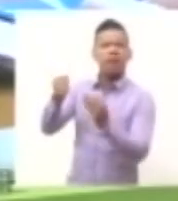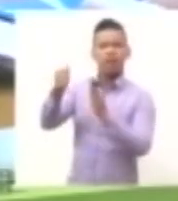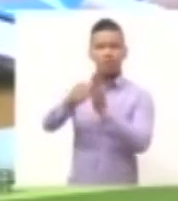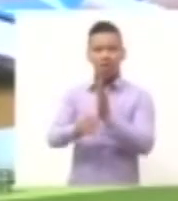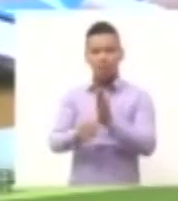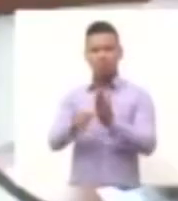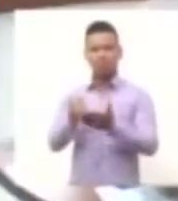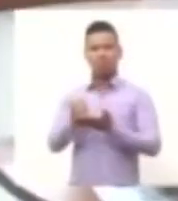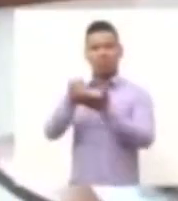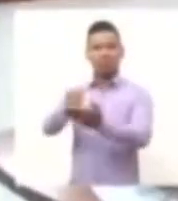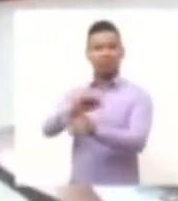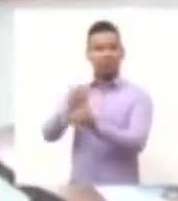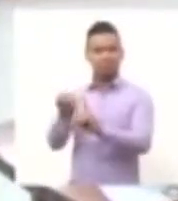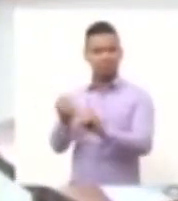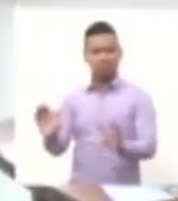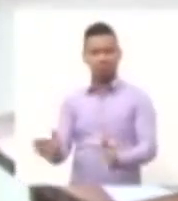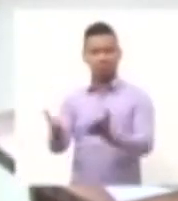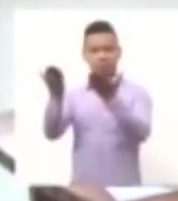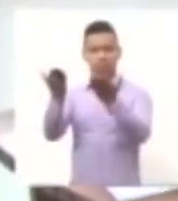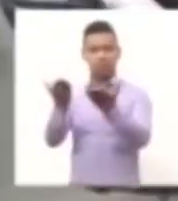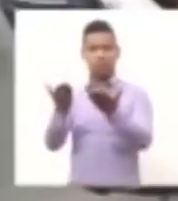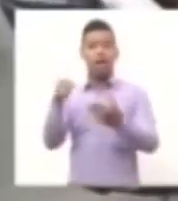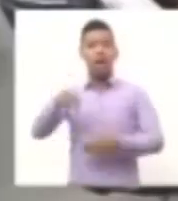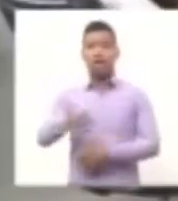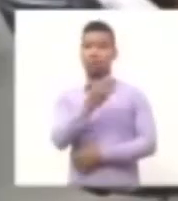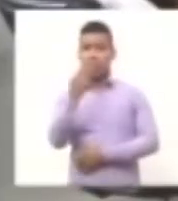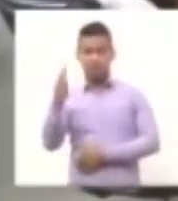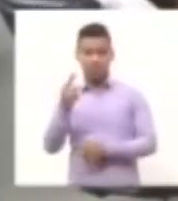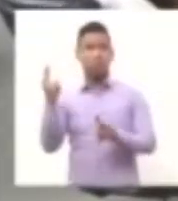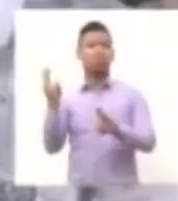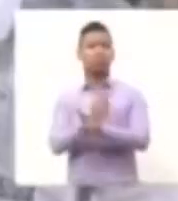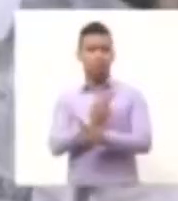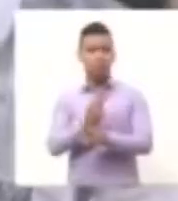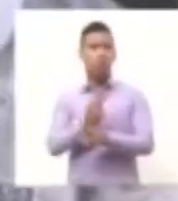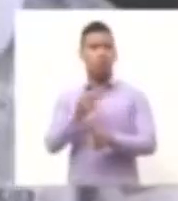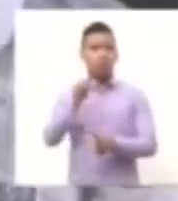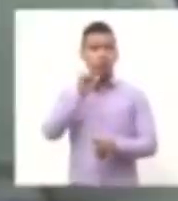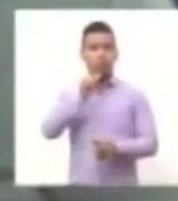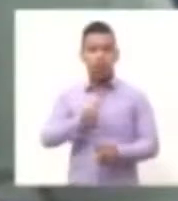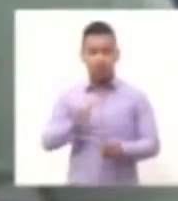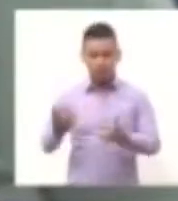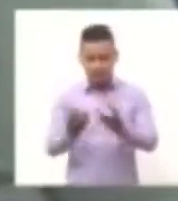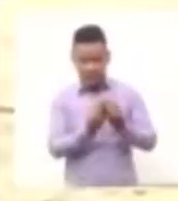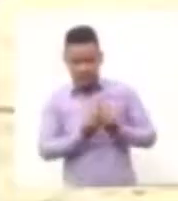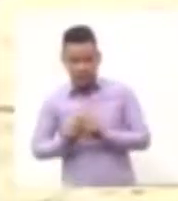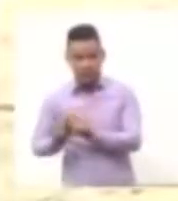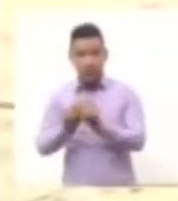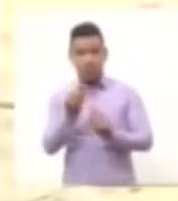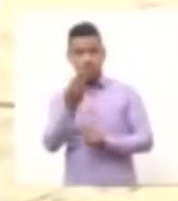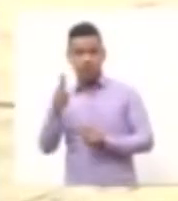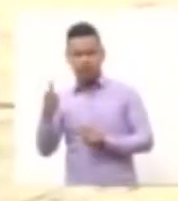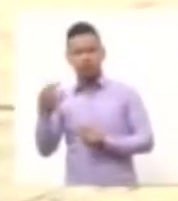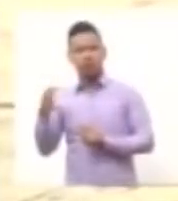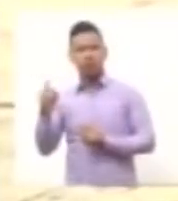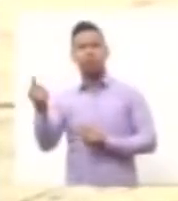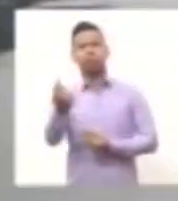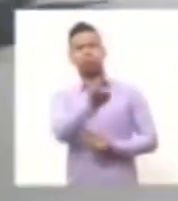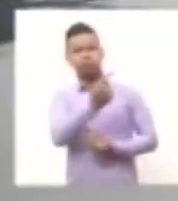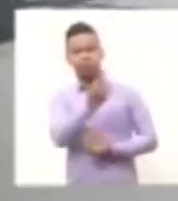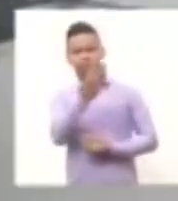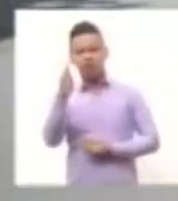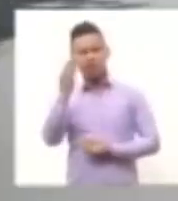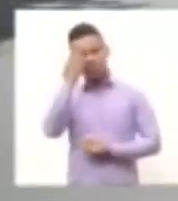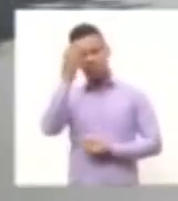flagelo. El tema de la inseguridad en Barranquilla llegó al Consejo. Los cabildantes consideran que la ola de atracos y crímenes se debe a la falta